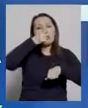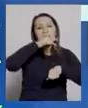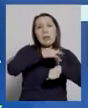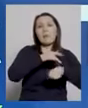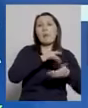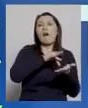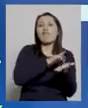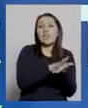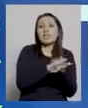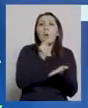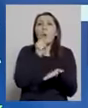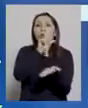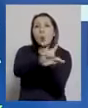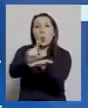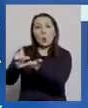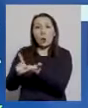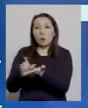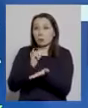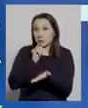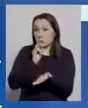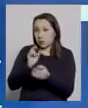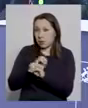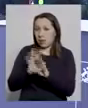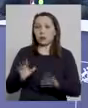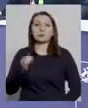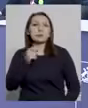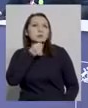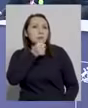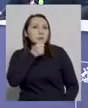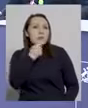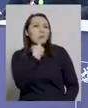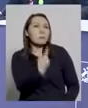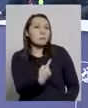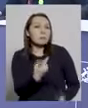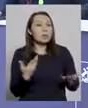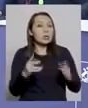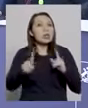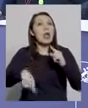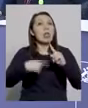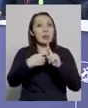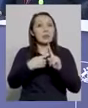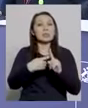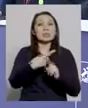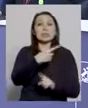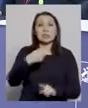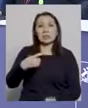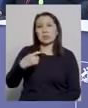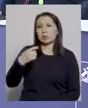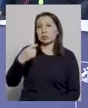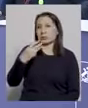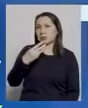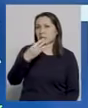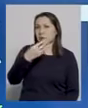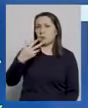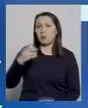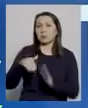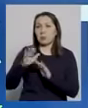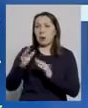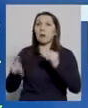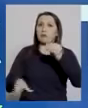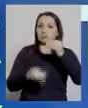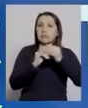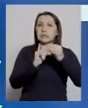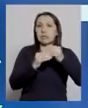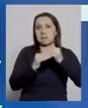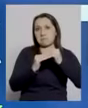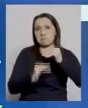y lugar. No sé si contesta la pregunta. O sea, estos se suman a los Se suman. 184.000 que se informaron hoy. Así